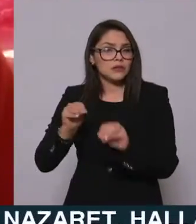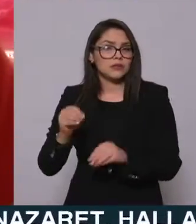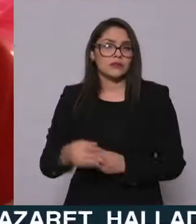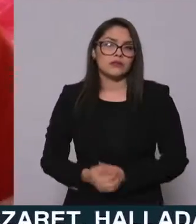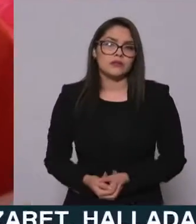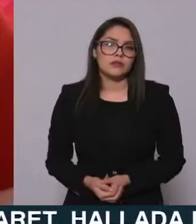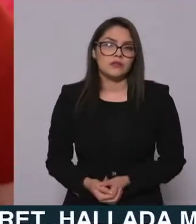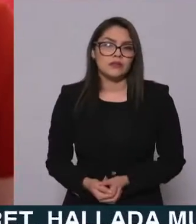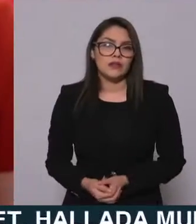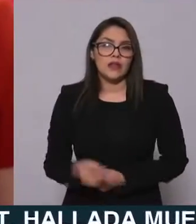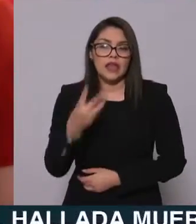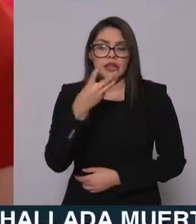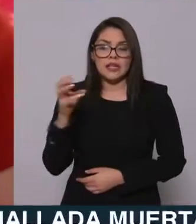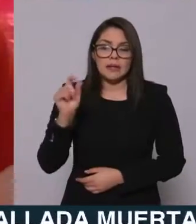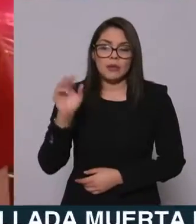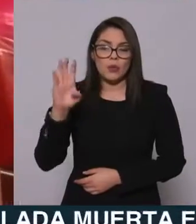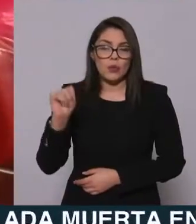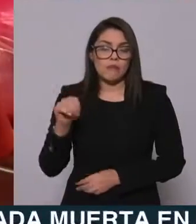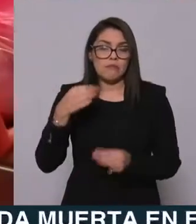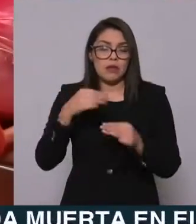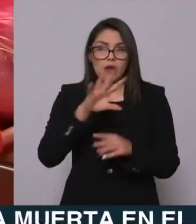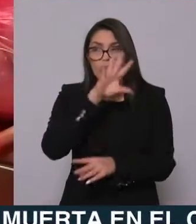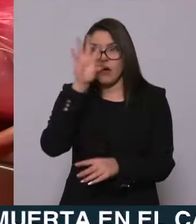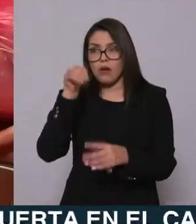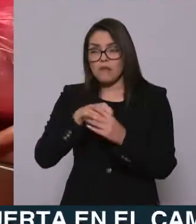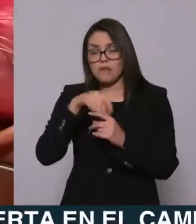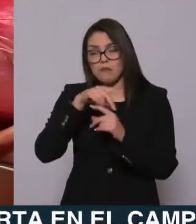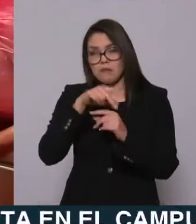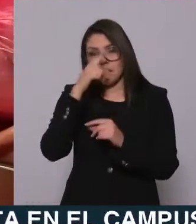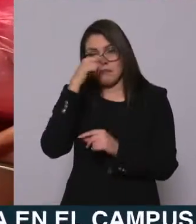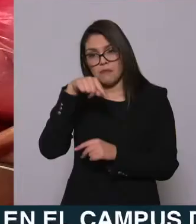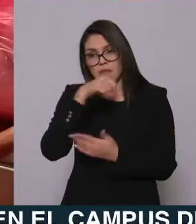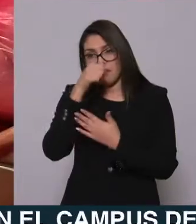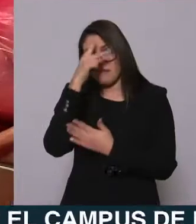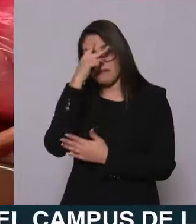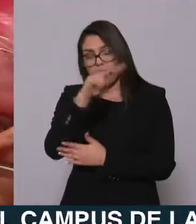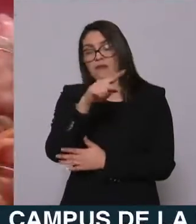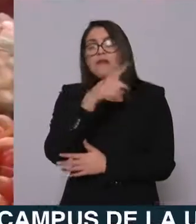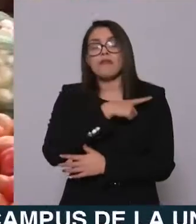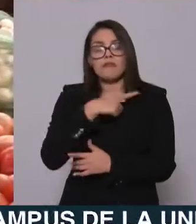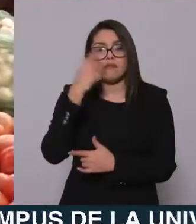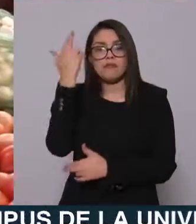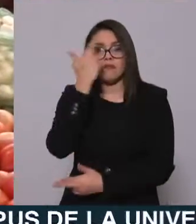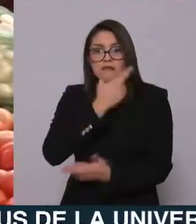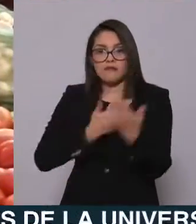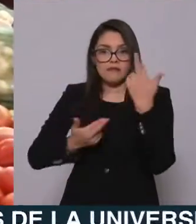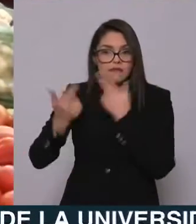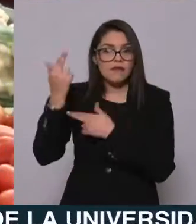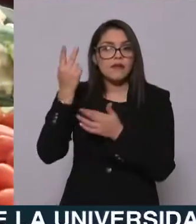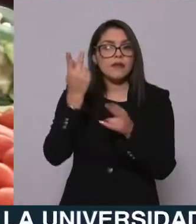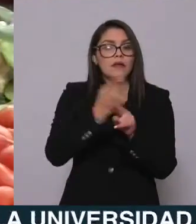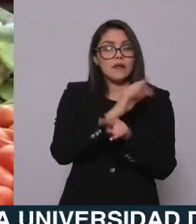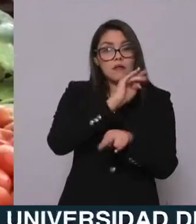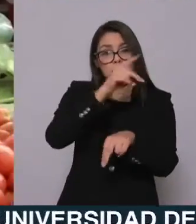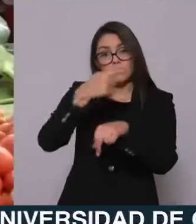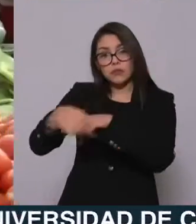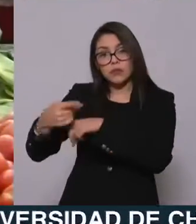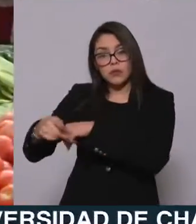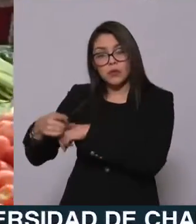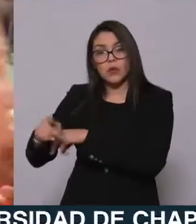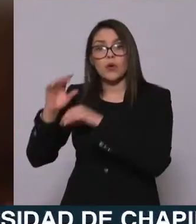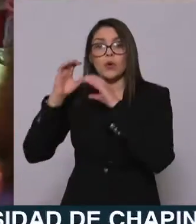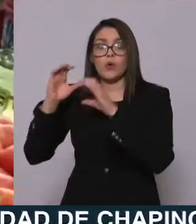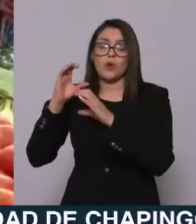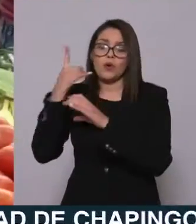Los 329 mercados que existen en la capital del país serán revisados para realizar una evaluación de riesgos y programar el mantenimiento necesario